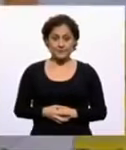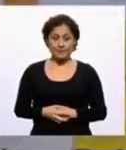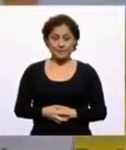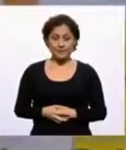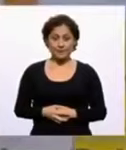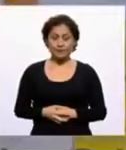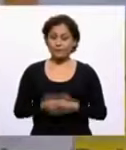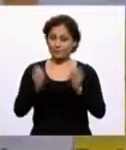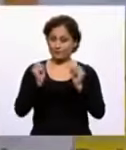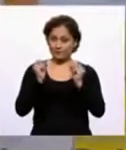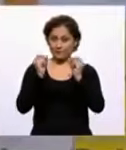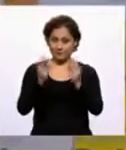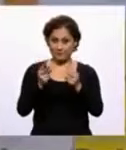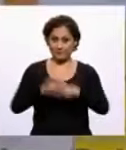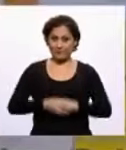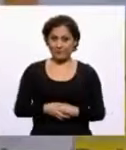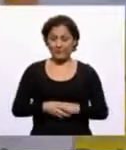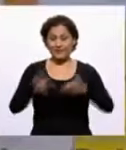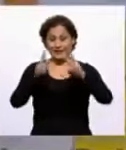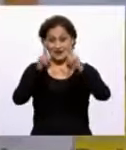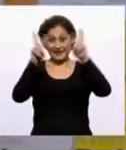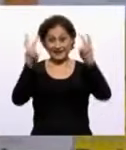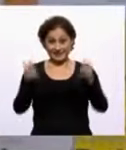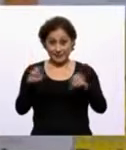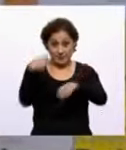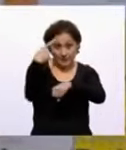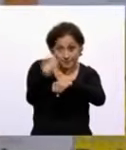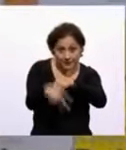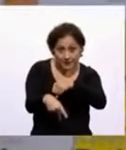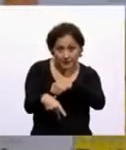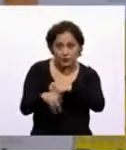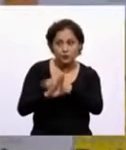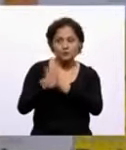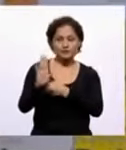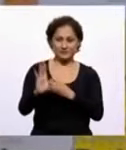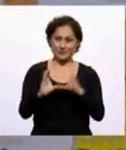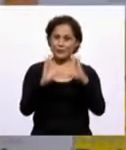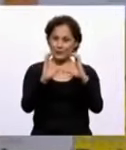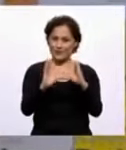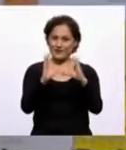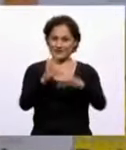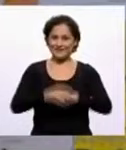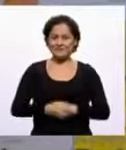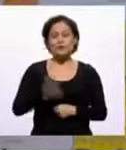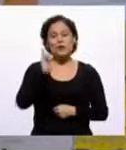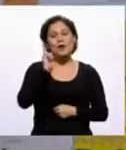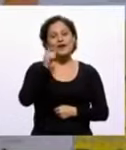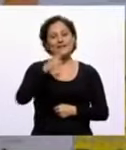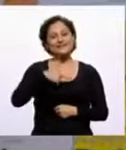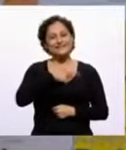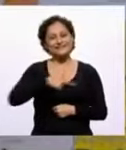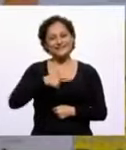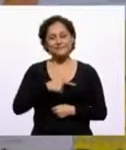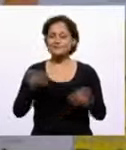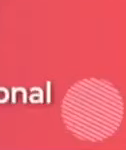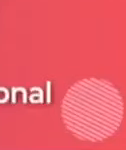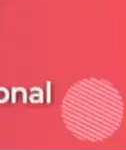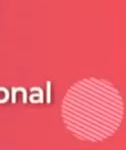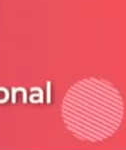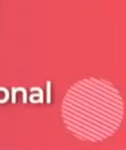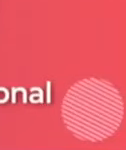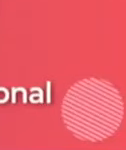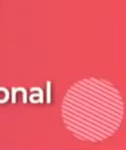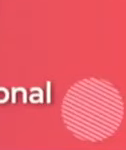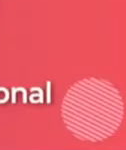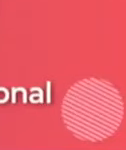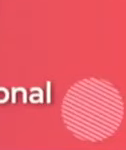Muy bien, esto fue Cuidado con las situaciones de riesgo. Esperamos que te haya gustado. Nos vemos en la próxima aquí en Aprende en Casa.